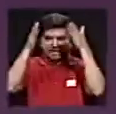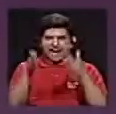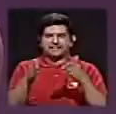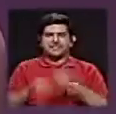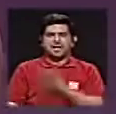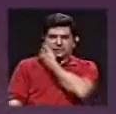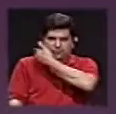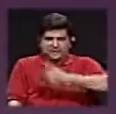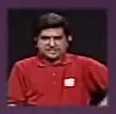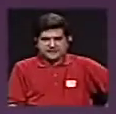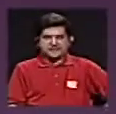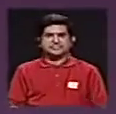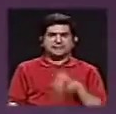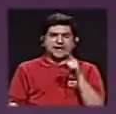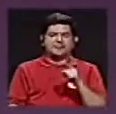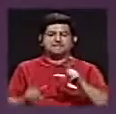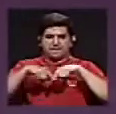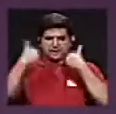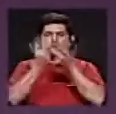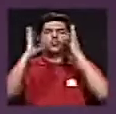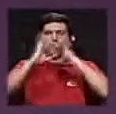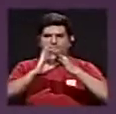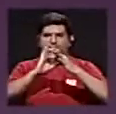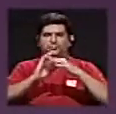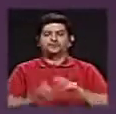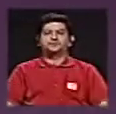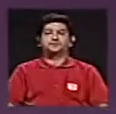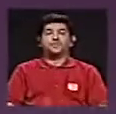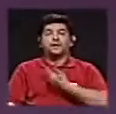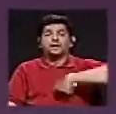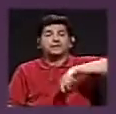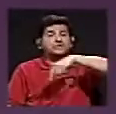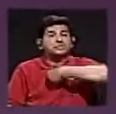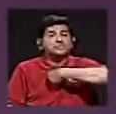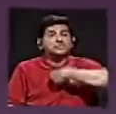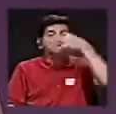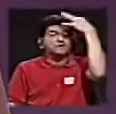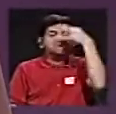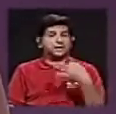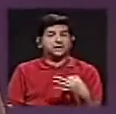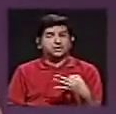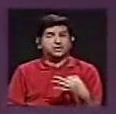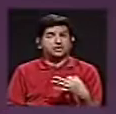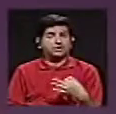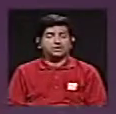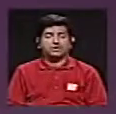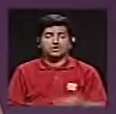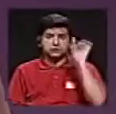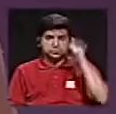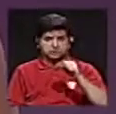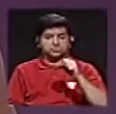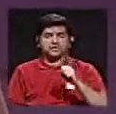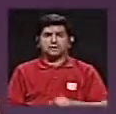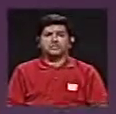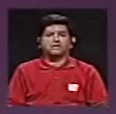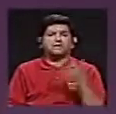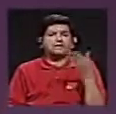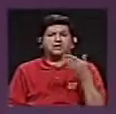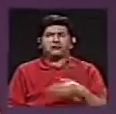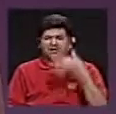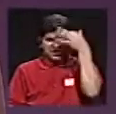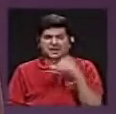presidencial de la coalición y nosotros creemos estamos convencidos de que